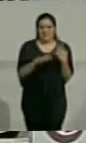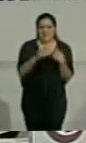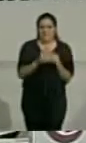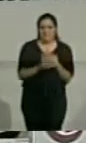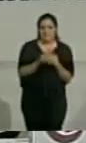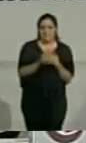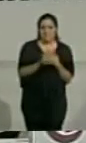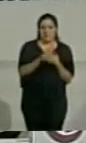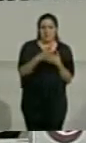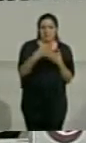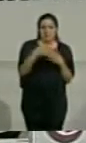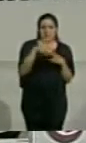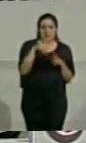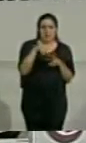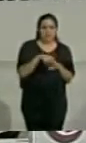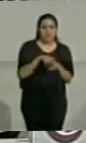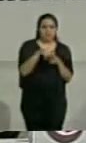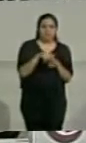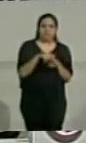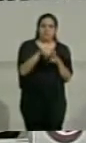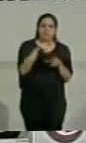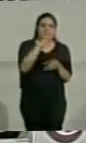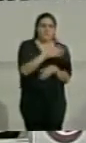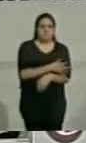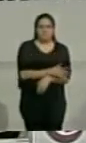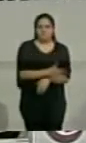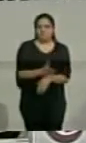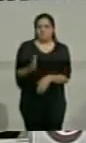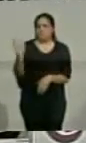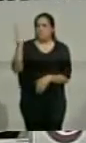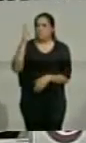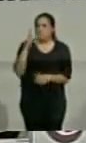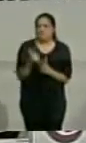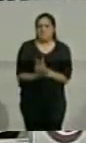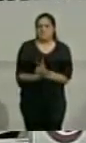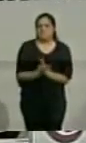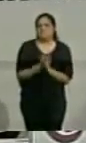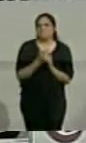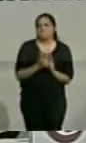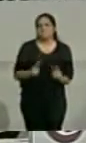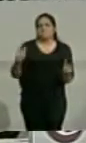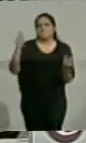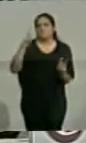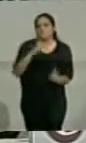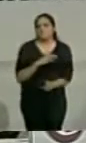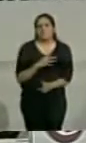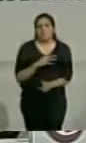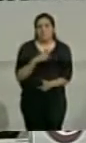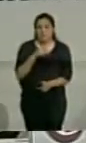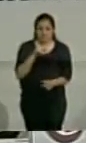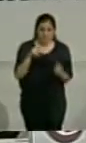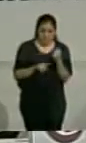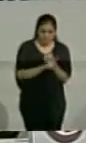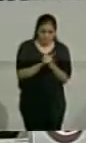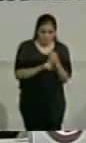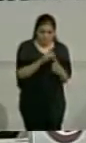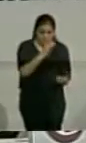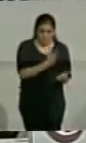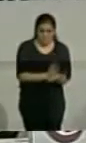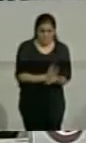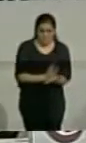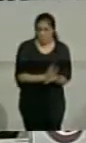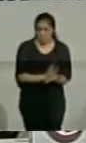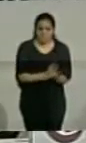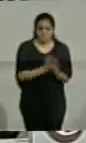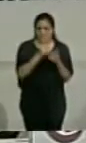apocalipsis galopan a lo largo y ancho de nuestro estado. Pero ahí no acaban todavía nuestros males. Viene